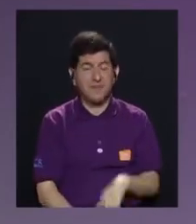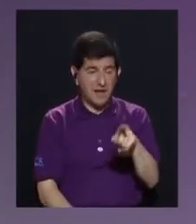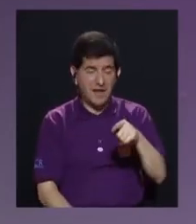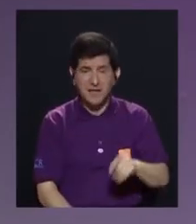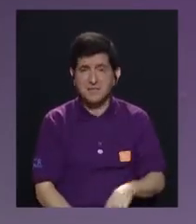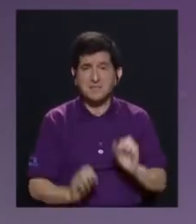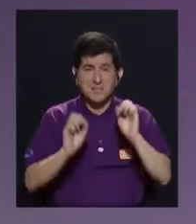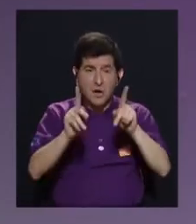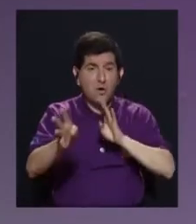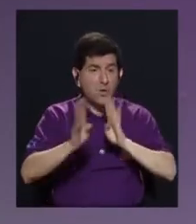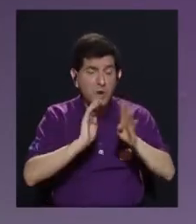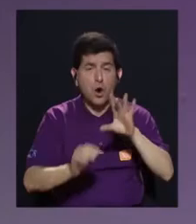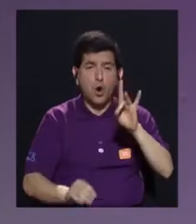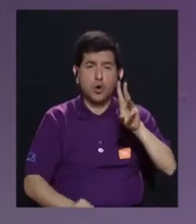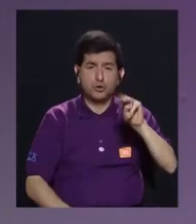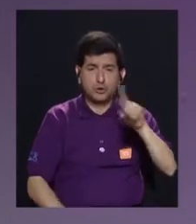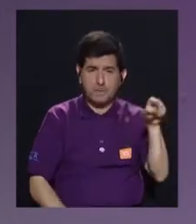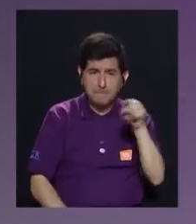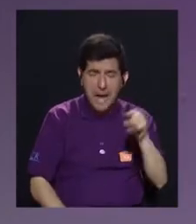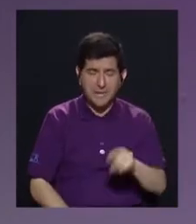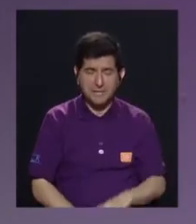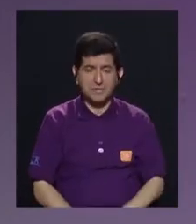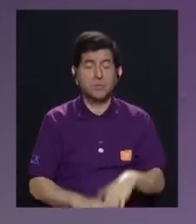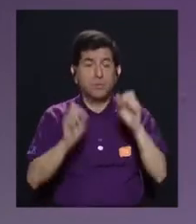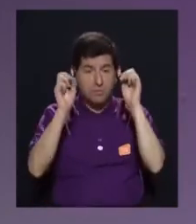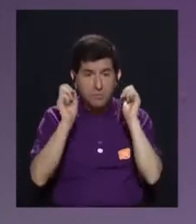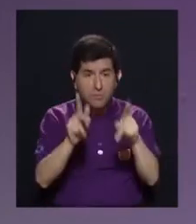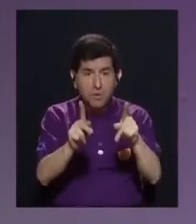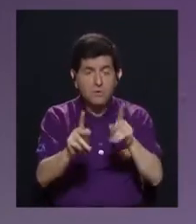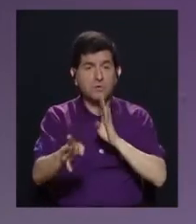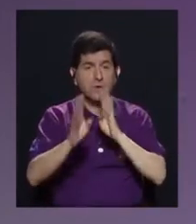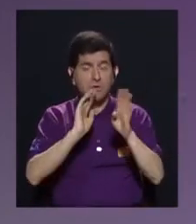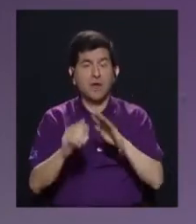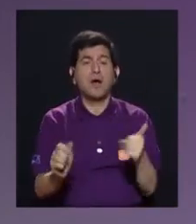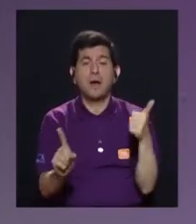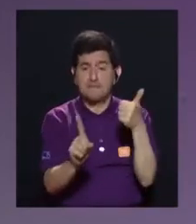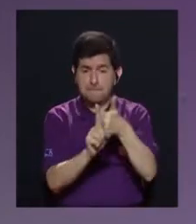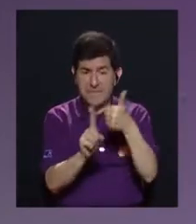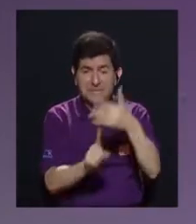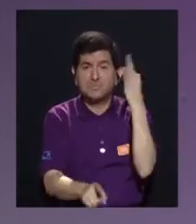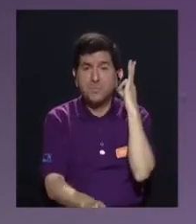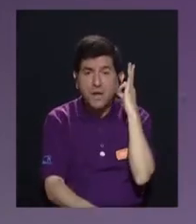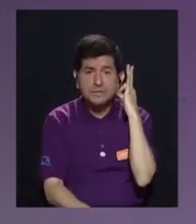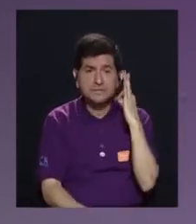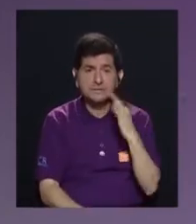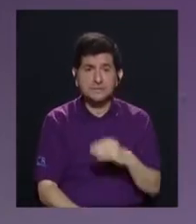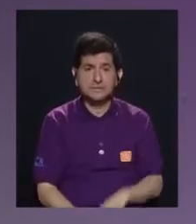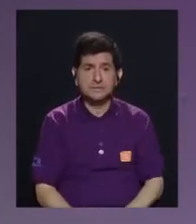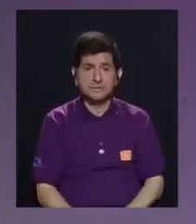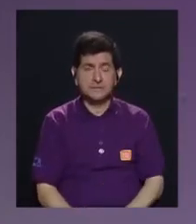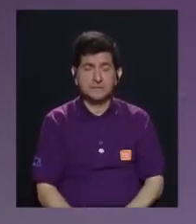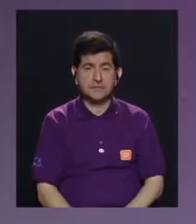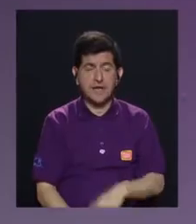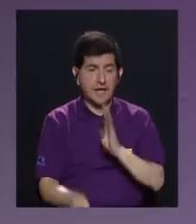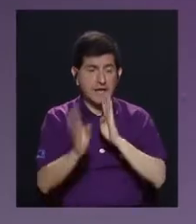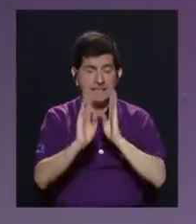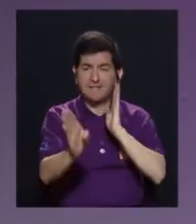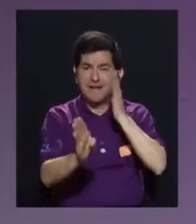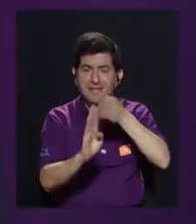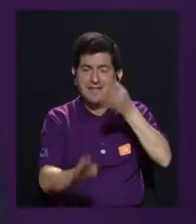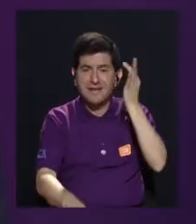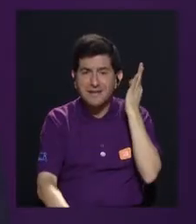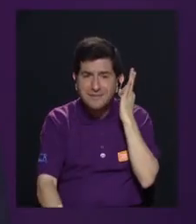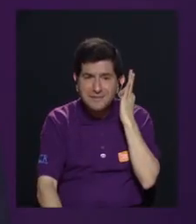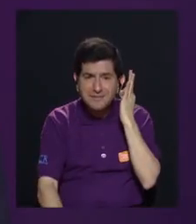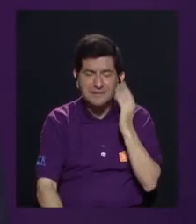posibilidad de conversar el 8 de marzo es una posibilidad de conversar con las propias mujeres es hablarle a las mujeres porque